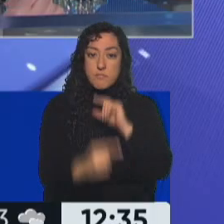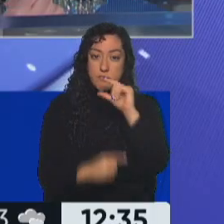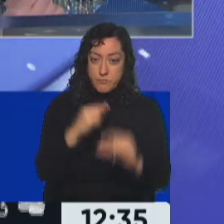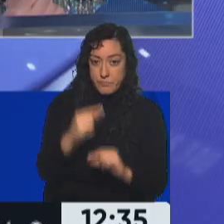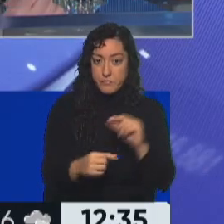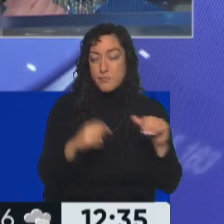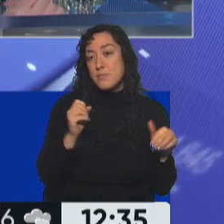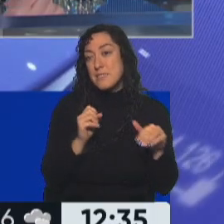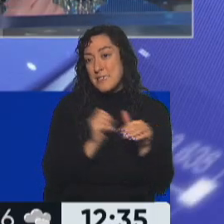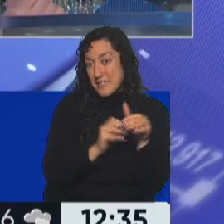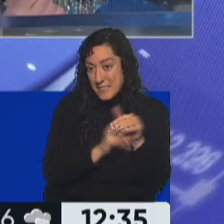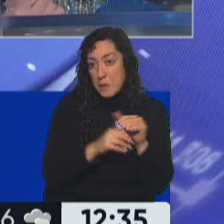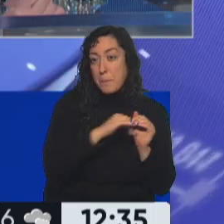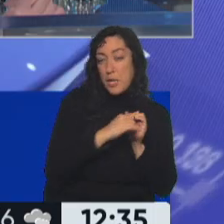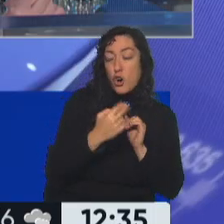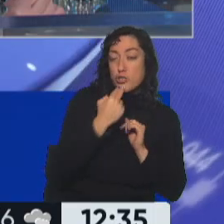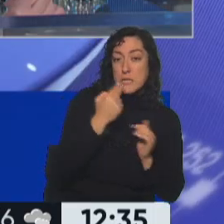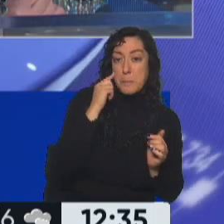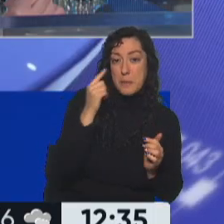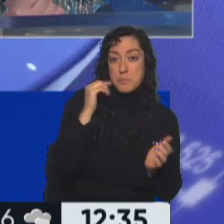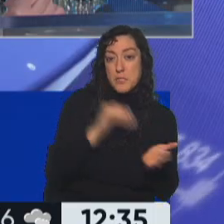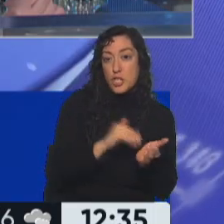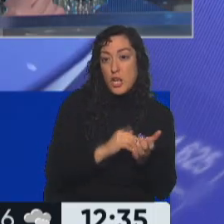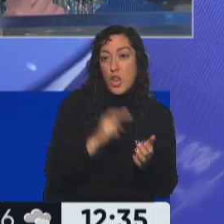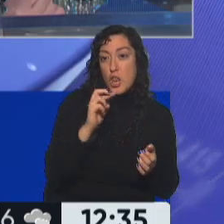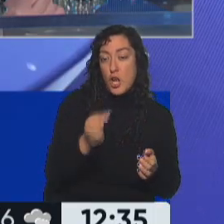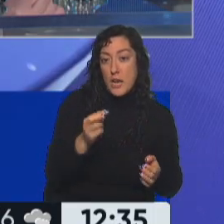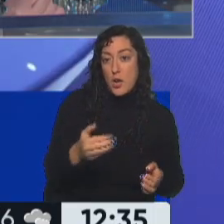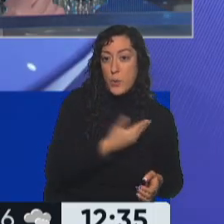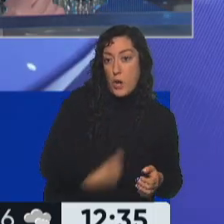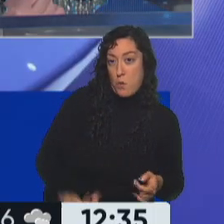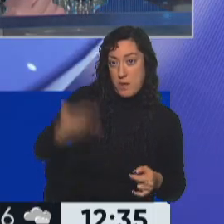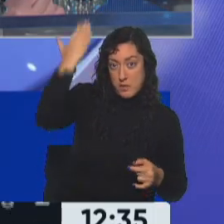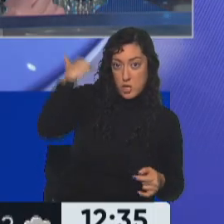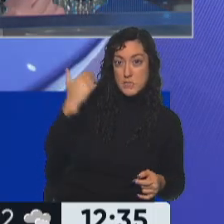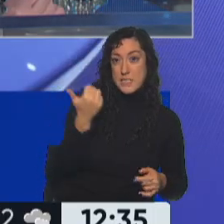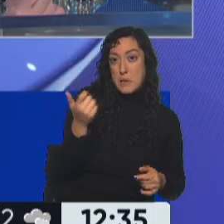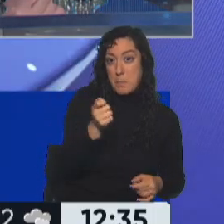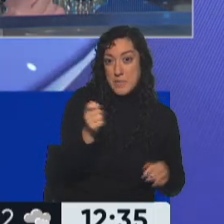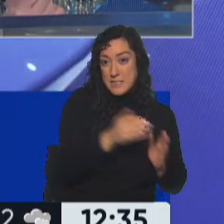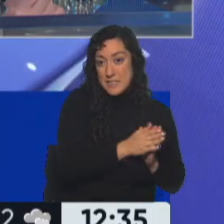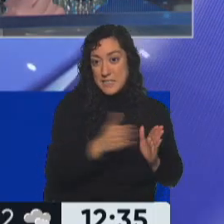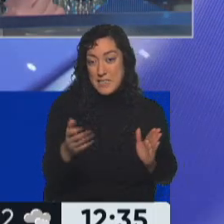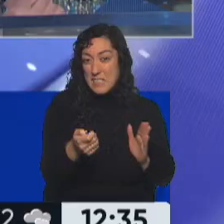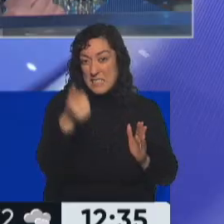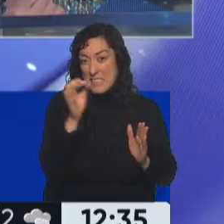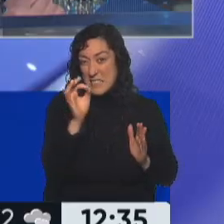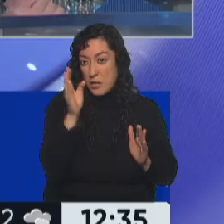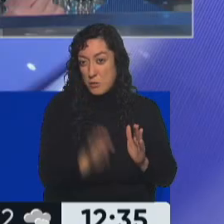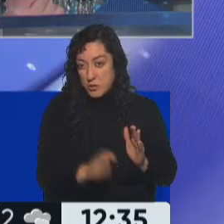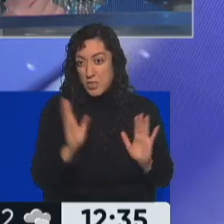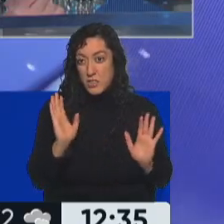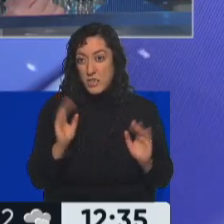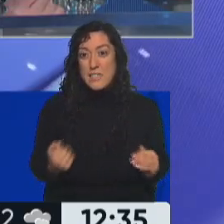netas negativas en menos 11 mil millones de dólares que dejó el gobierno anterior y en 6 meses ya está en casi cero. Pero vos fijate